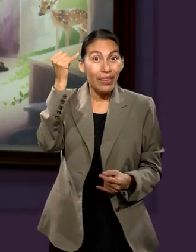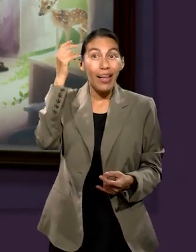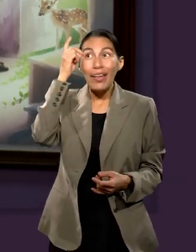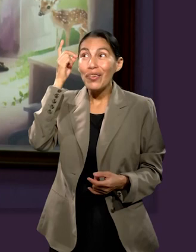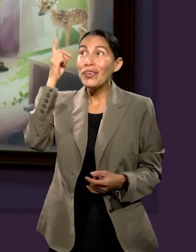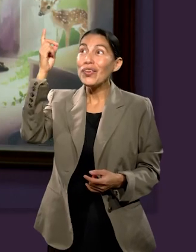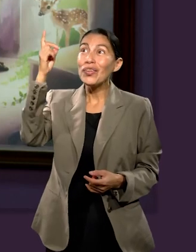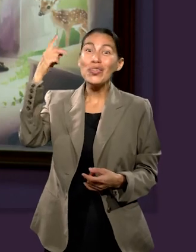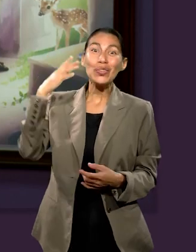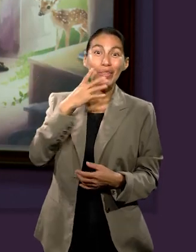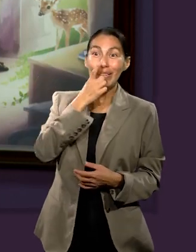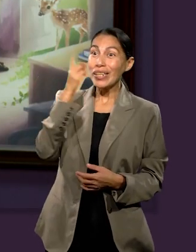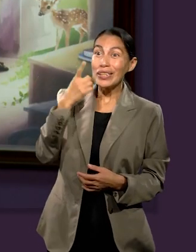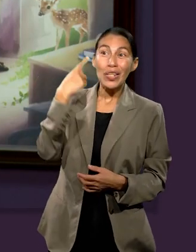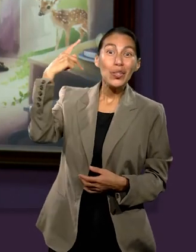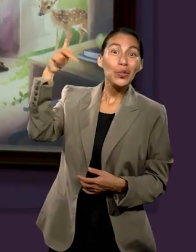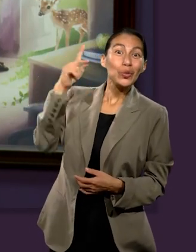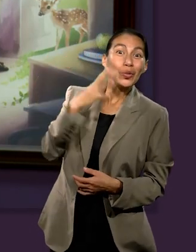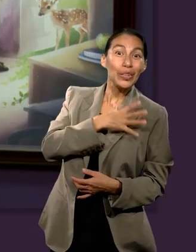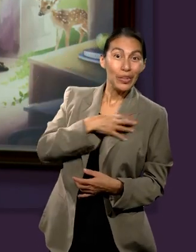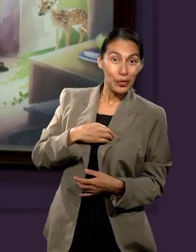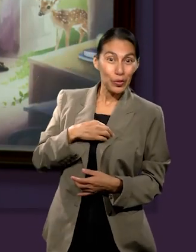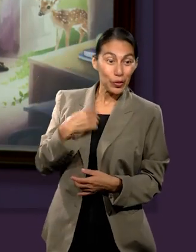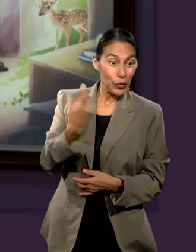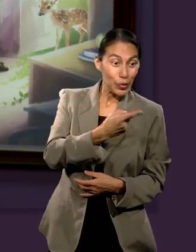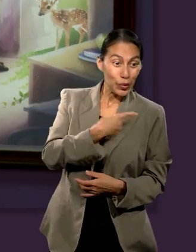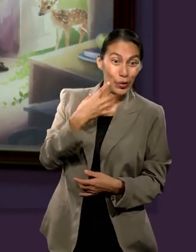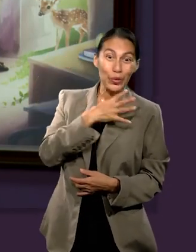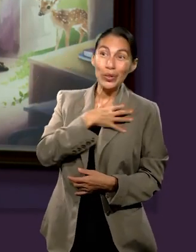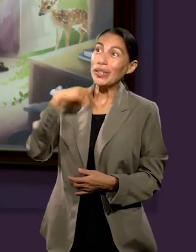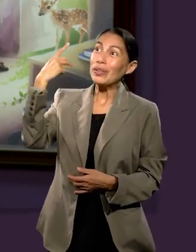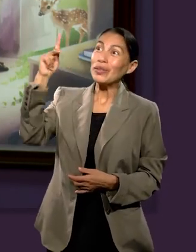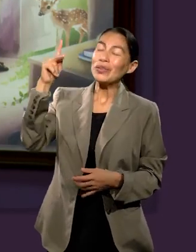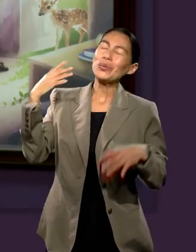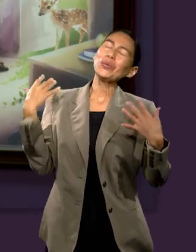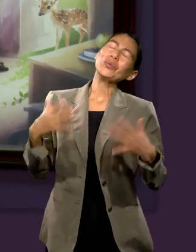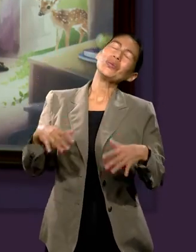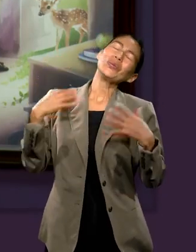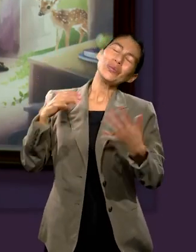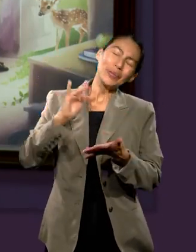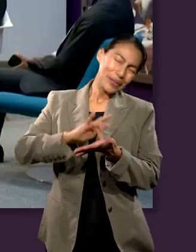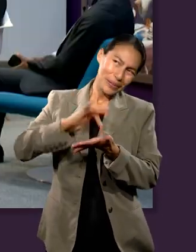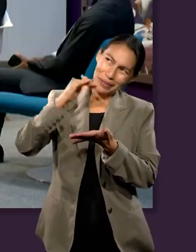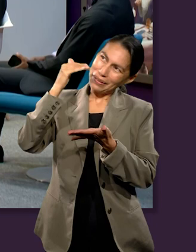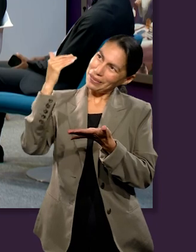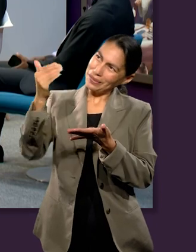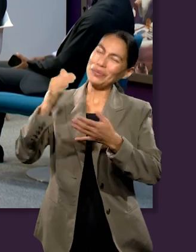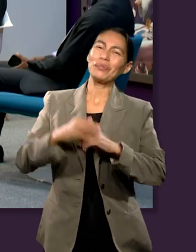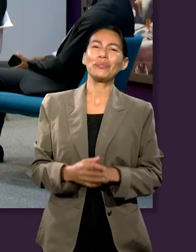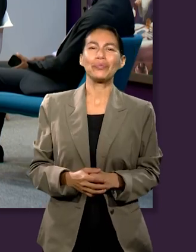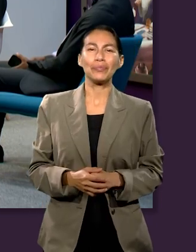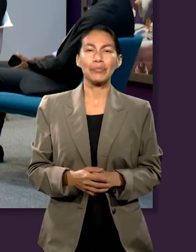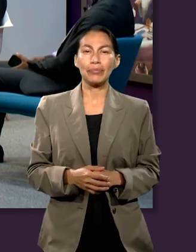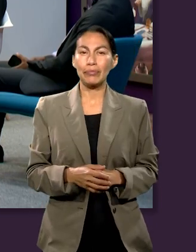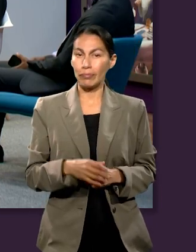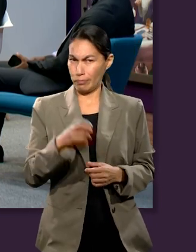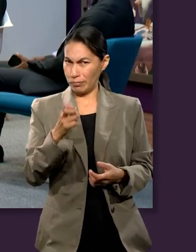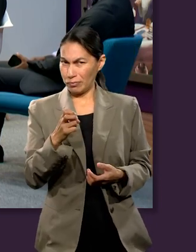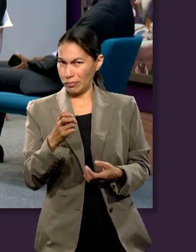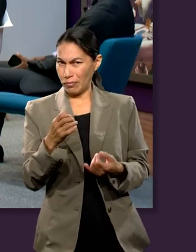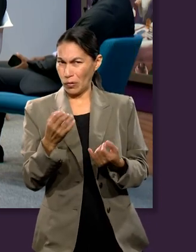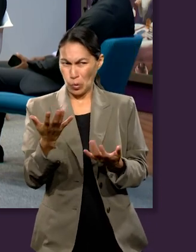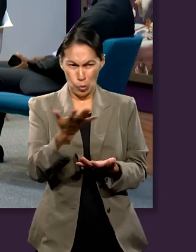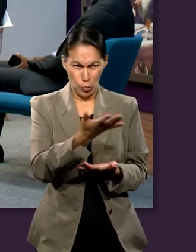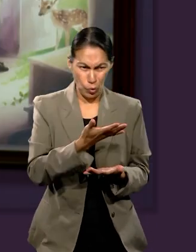privilegio pero el que Dios nos llame sus hijos y nos llame a su pueblo siento que es algo de lo que nosotros tenemos que estar